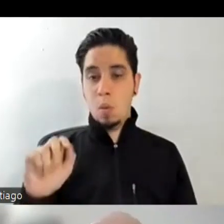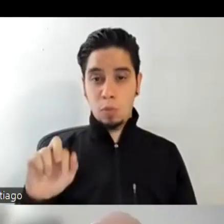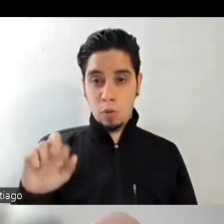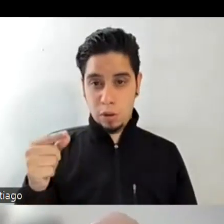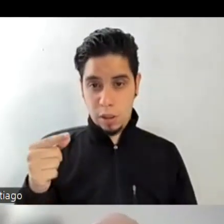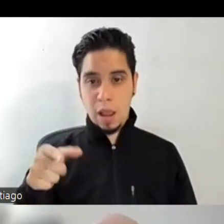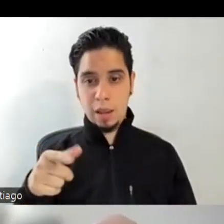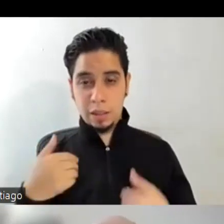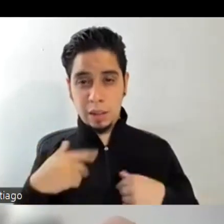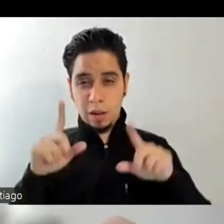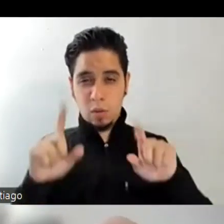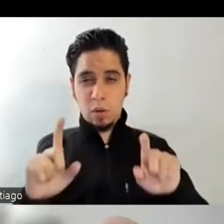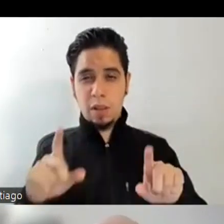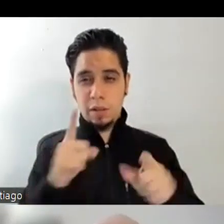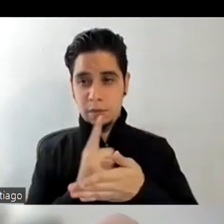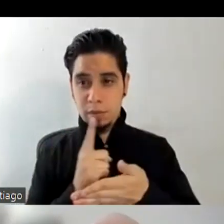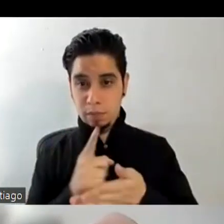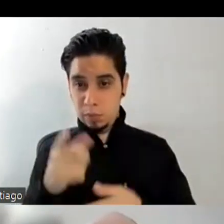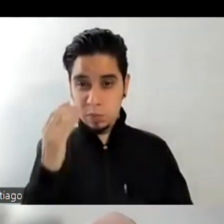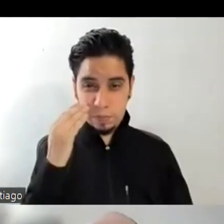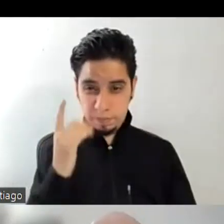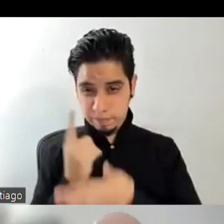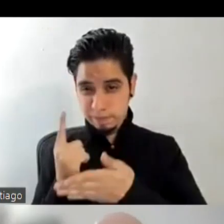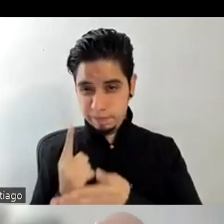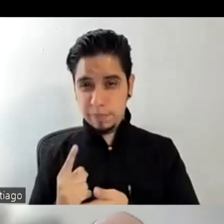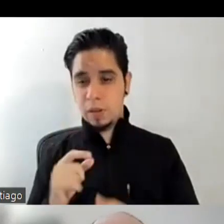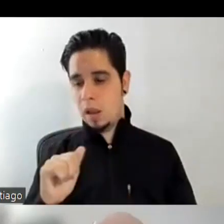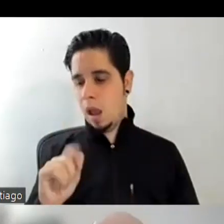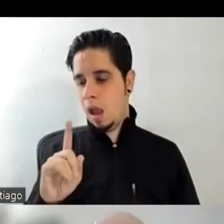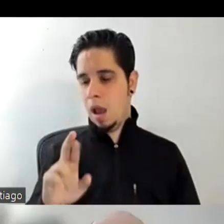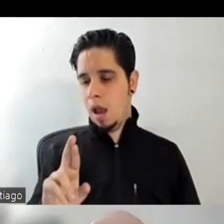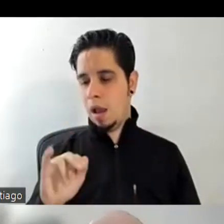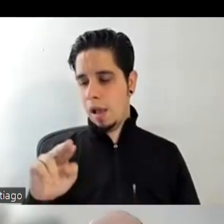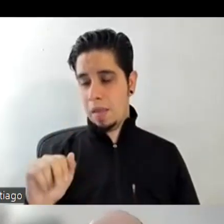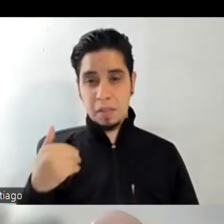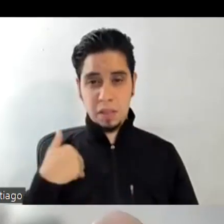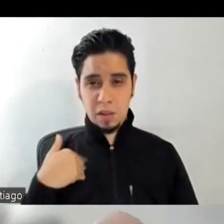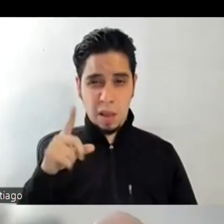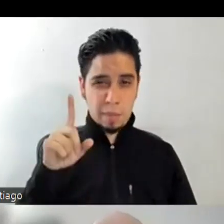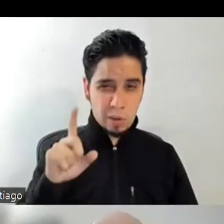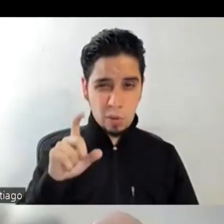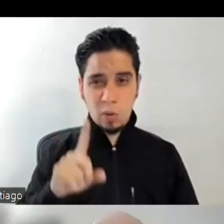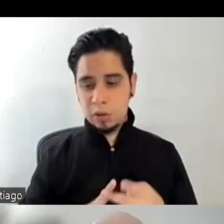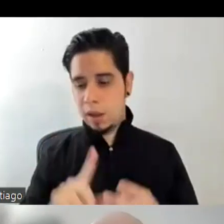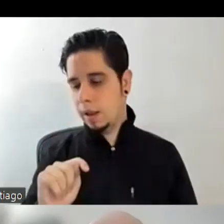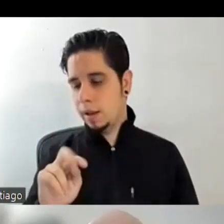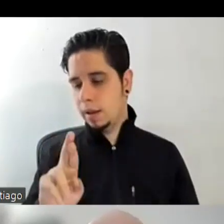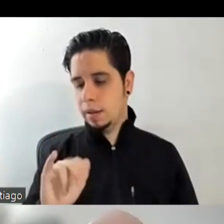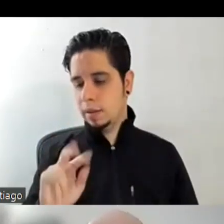encuesta de la semana. Usted sabe que semana tras semana Adriana va haciendo una preguntita, una trivia, para que usted,